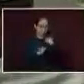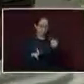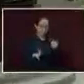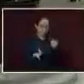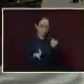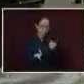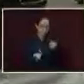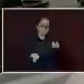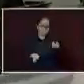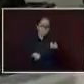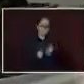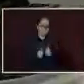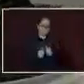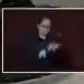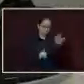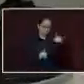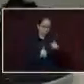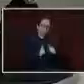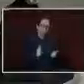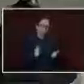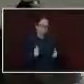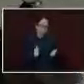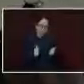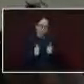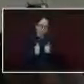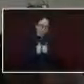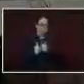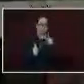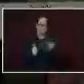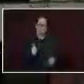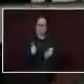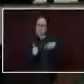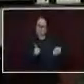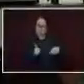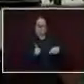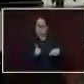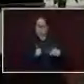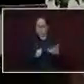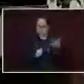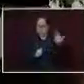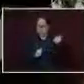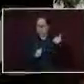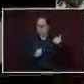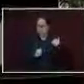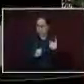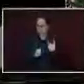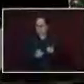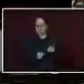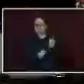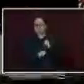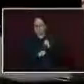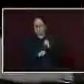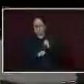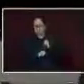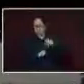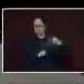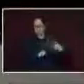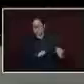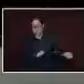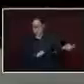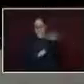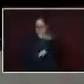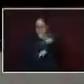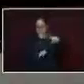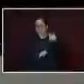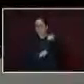el déficit, que también es un déficit estructural, pero que nos dejaron ustedes, los